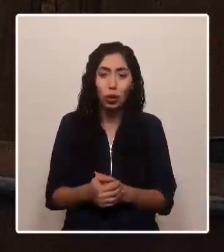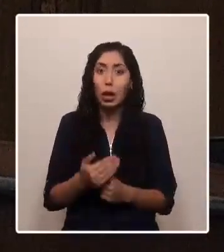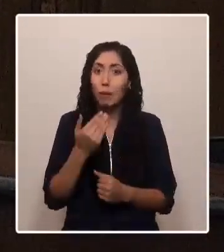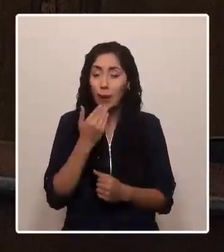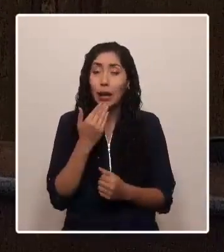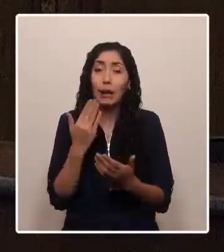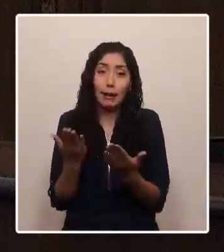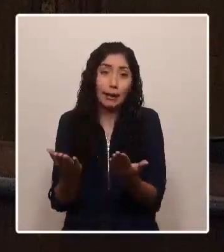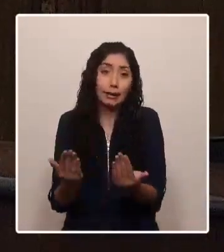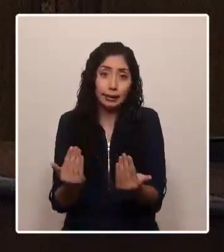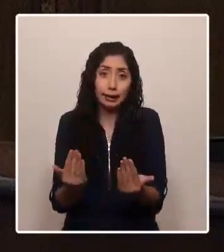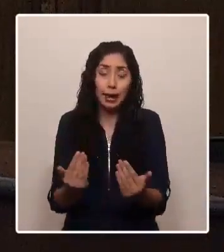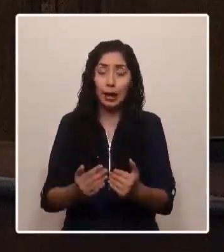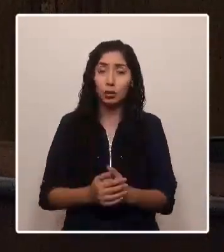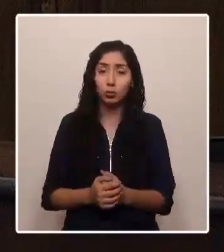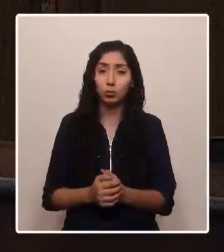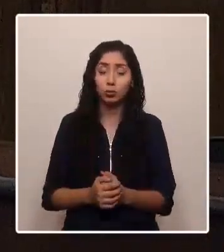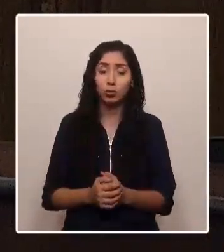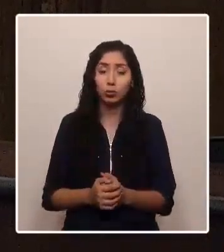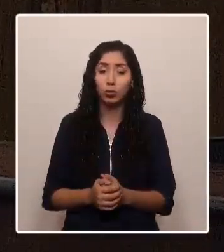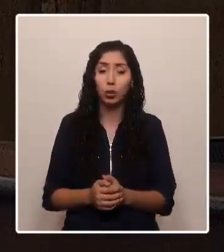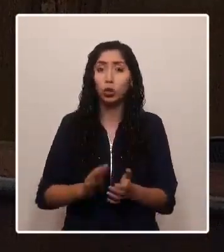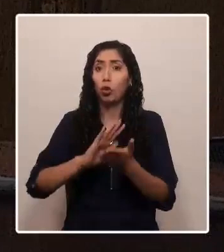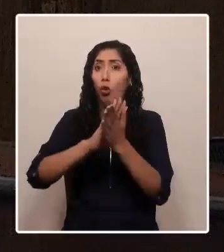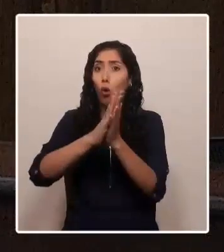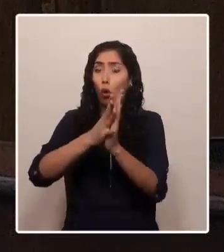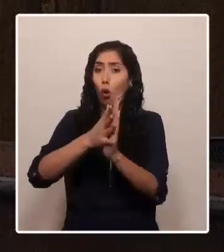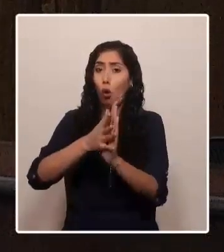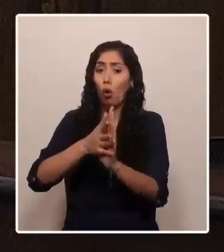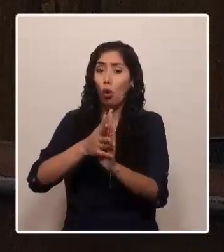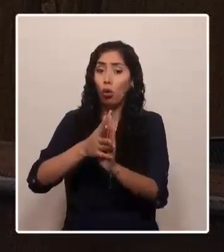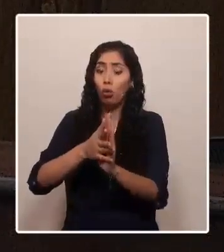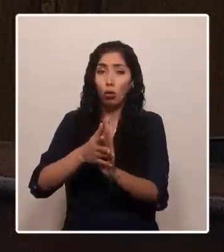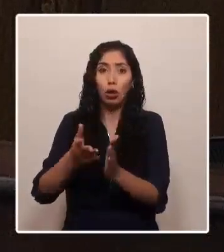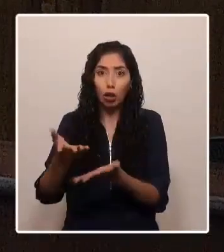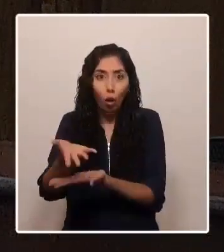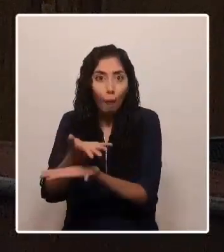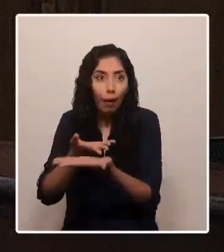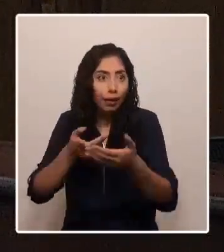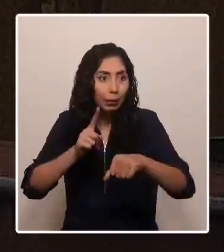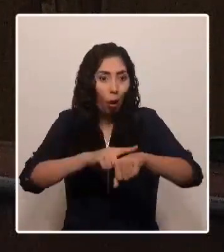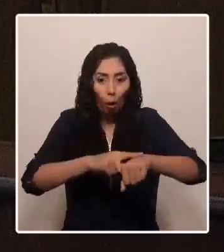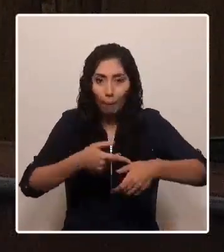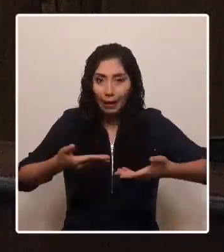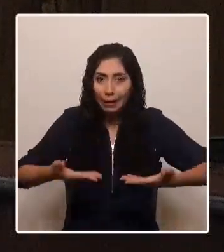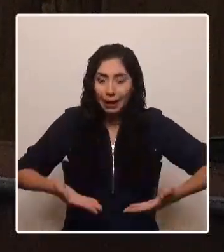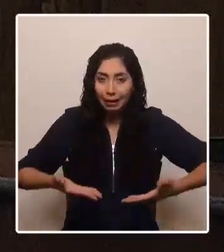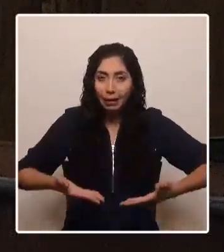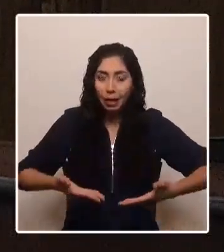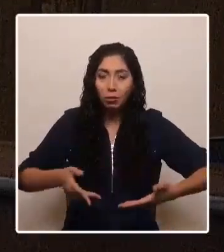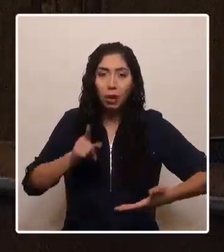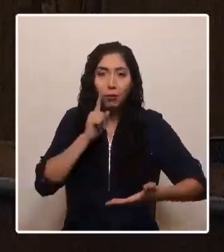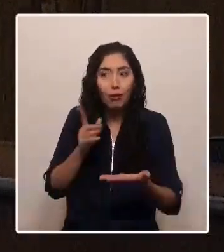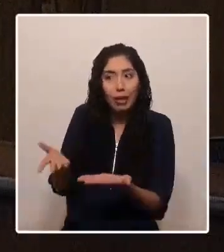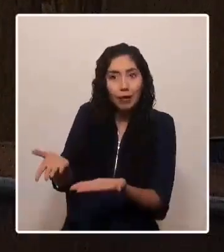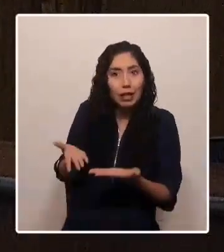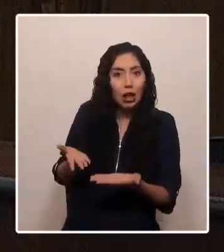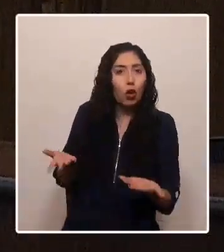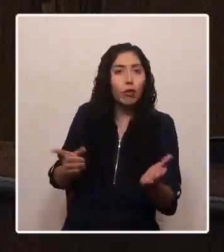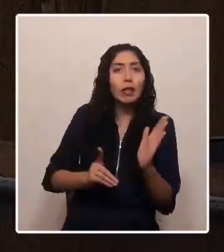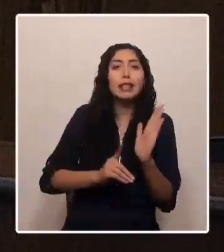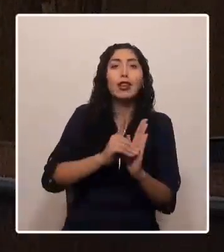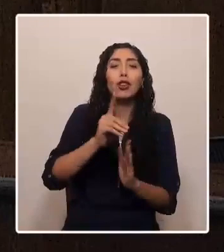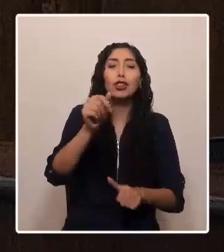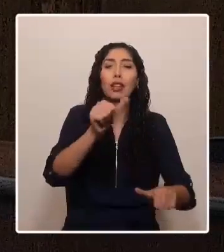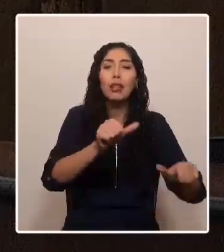necesarios. Todas las generaciones que compartimos este tiempo presente nos hemos beneficiado del desarrollo